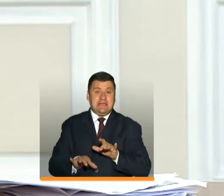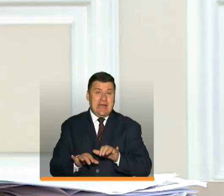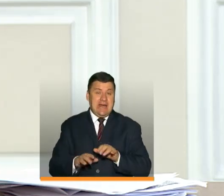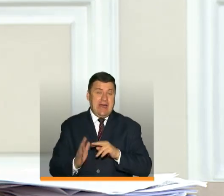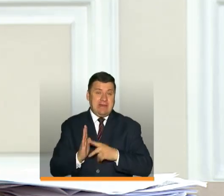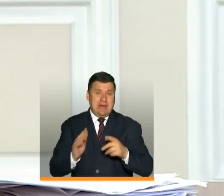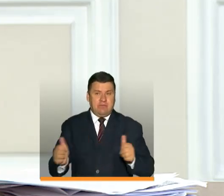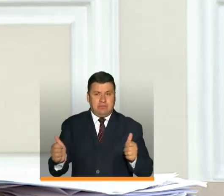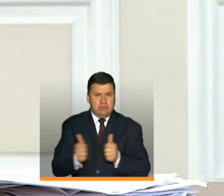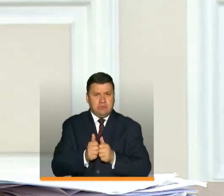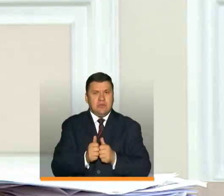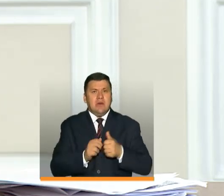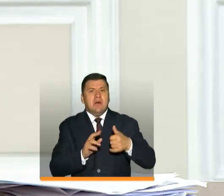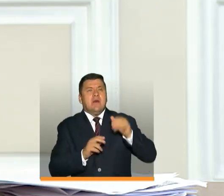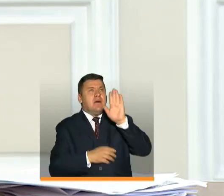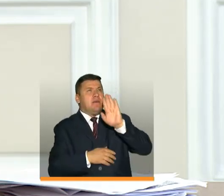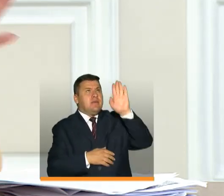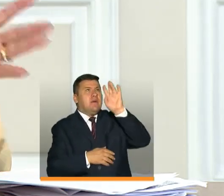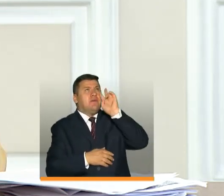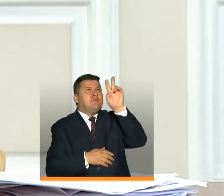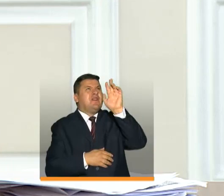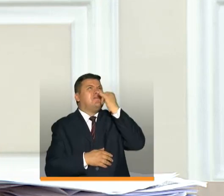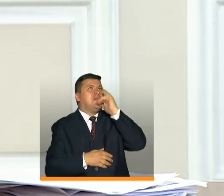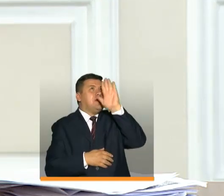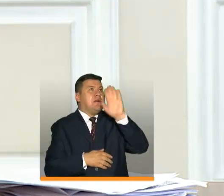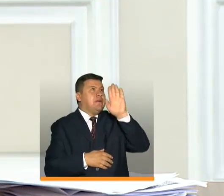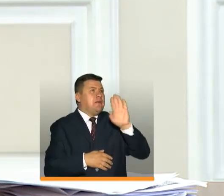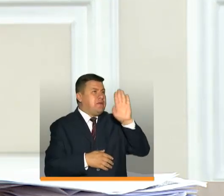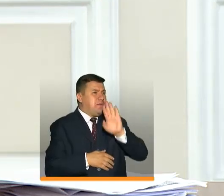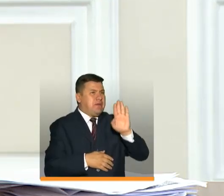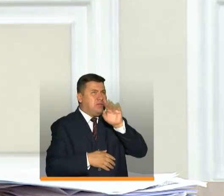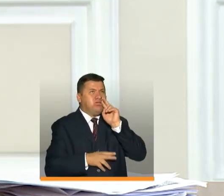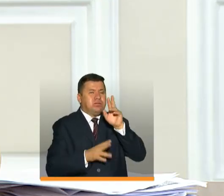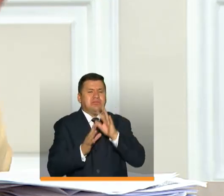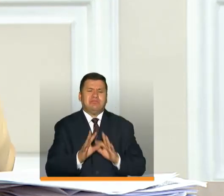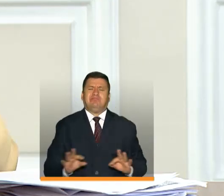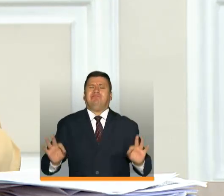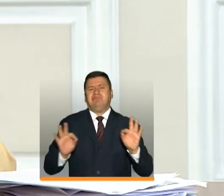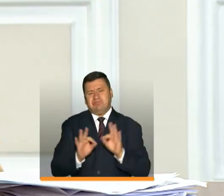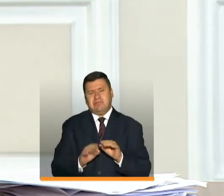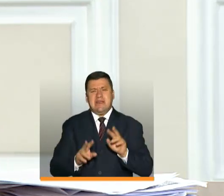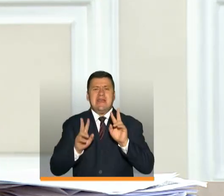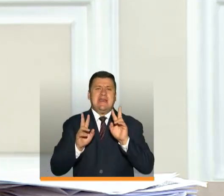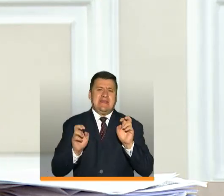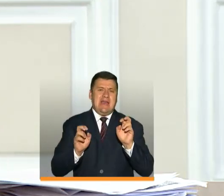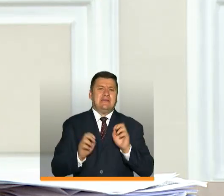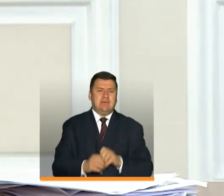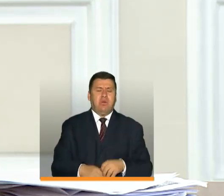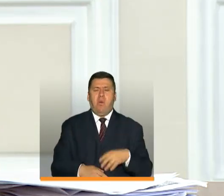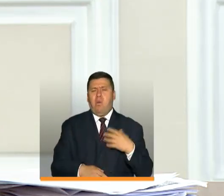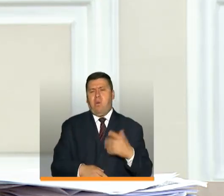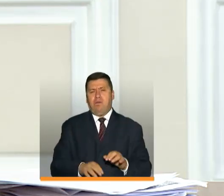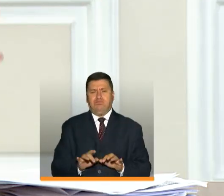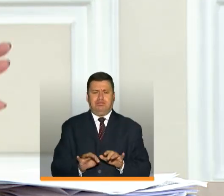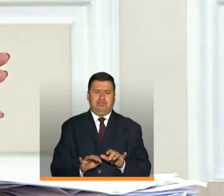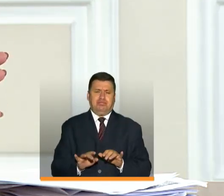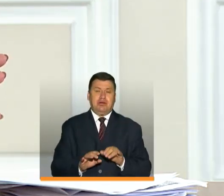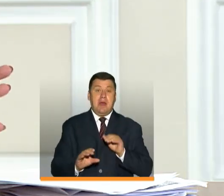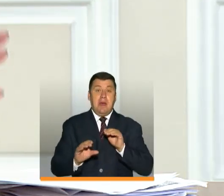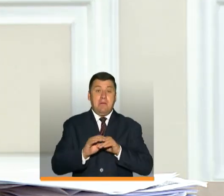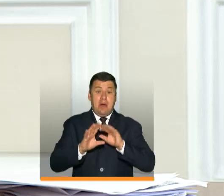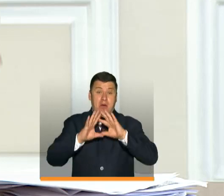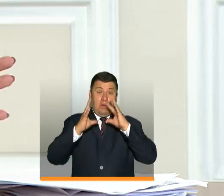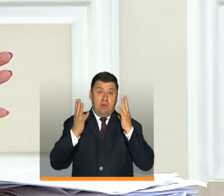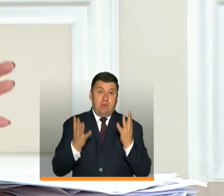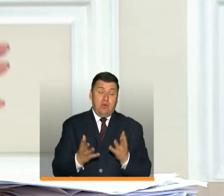Técnica revisando en cada departamento. Y por eso es tan importante, presidente, también el tema de la digitalización, porque con el Banco